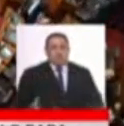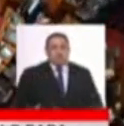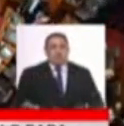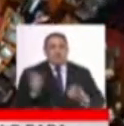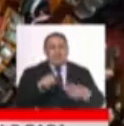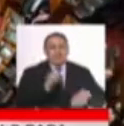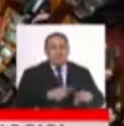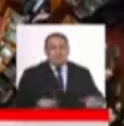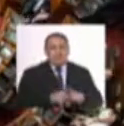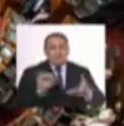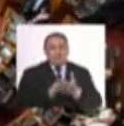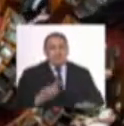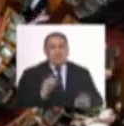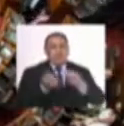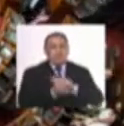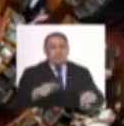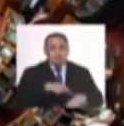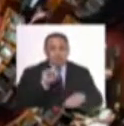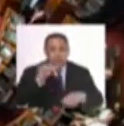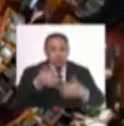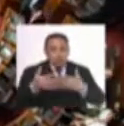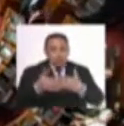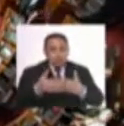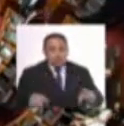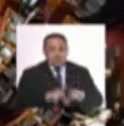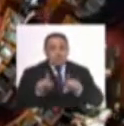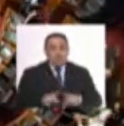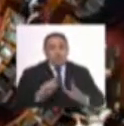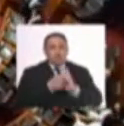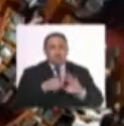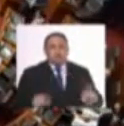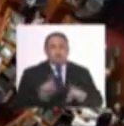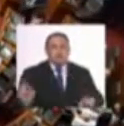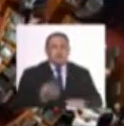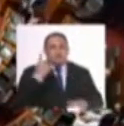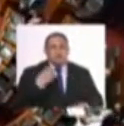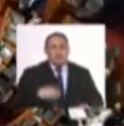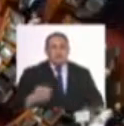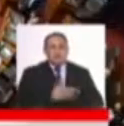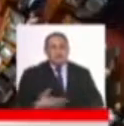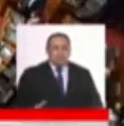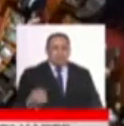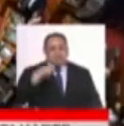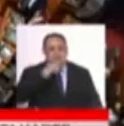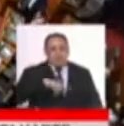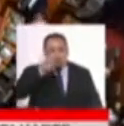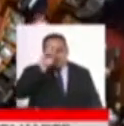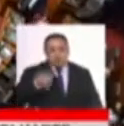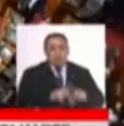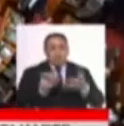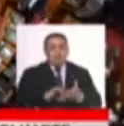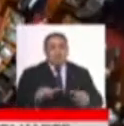profundamente traicionados, engañados y además con sangre en el ojo también, porque ha terminado entronizándose un grupo